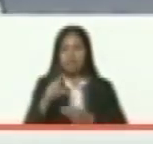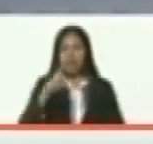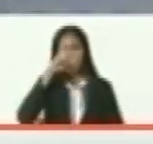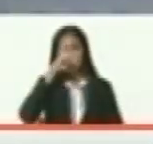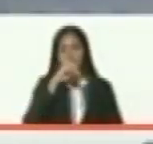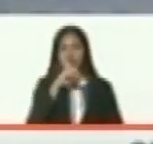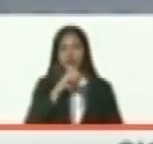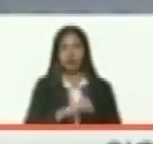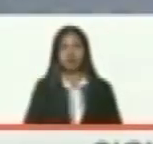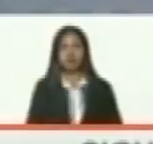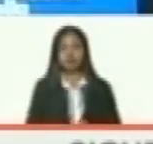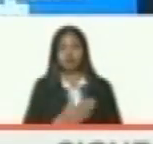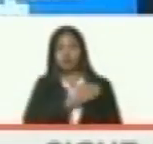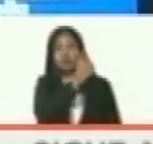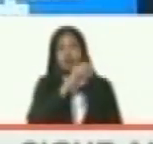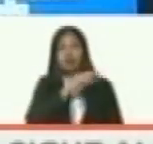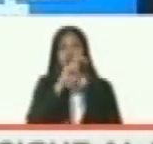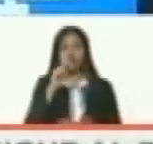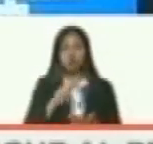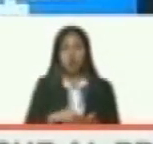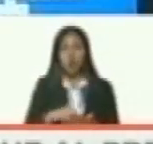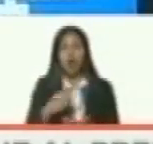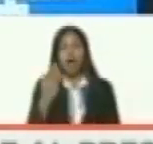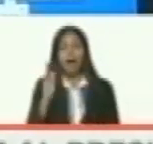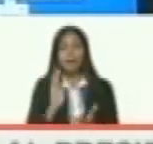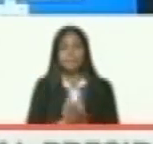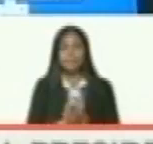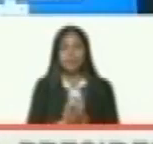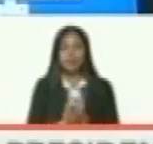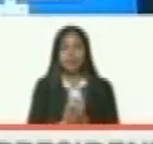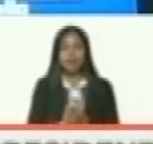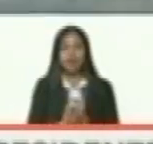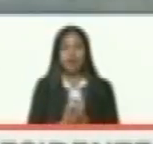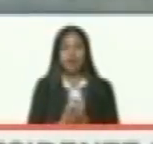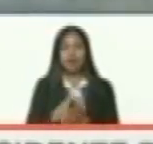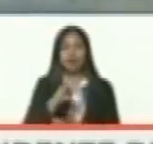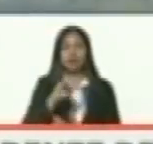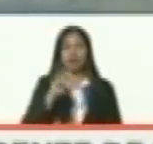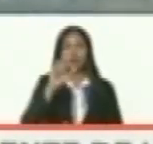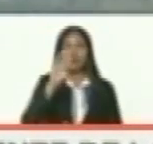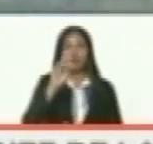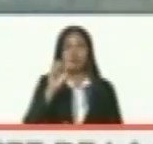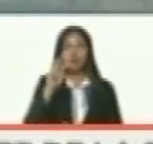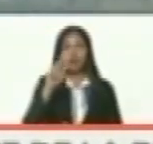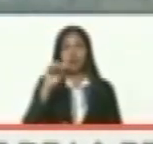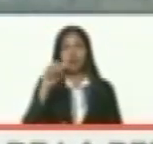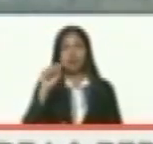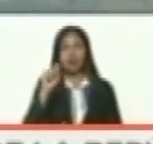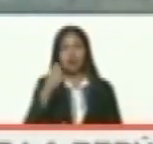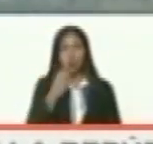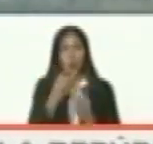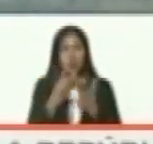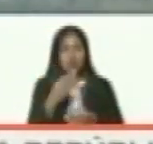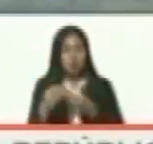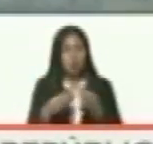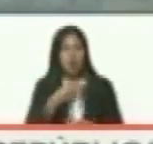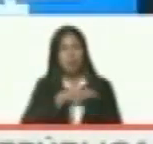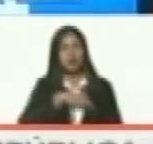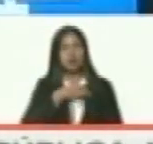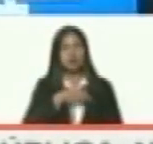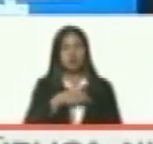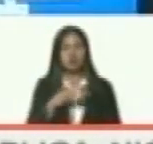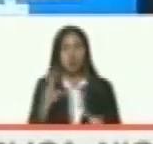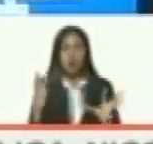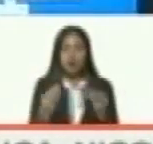su jefa nacional, la camarada Jacqueline Faría. ¿Cómo va la misión, Jacqueline? Por favor, haznos